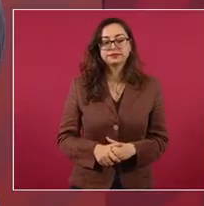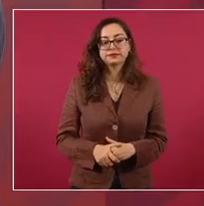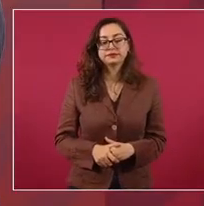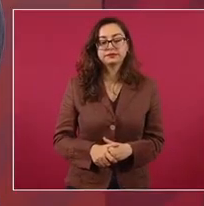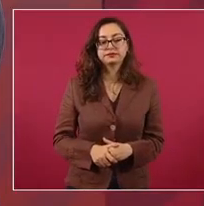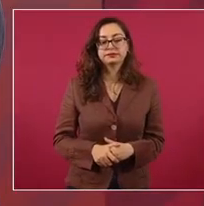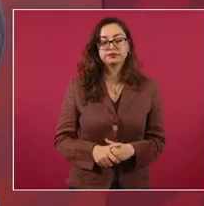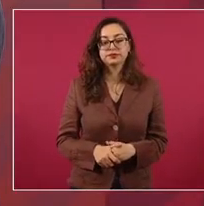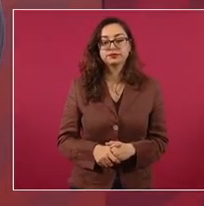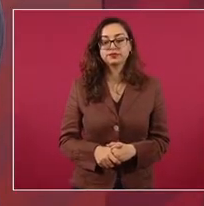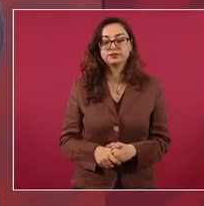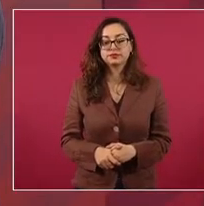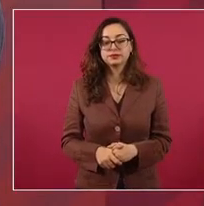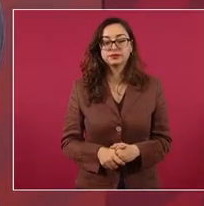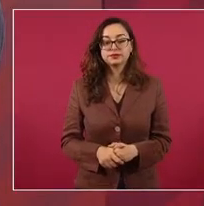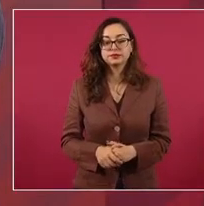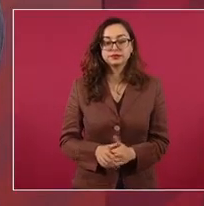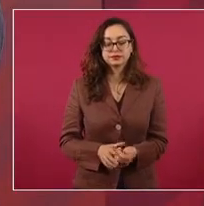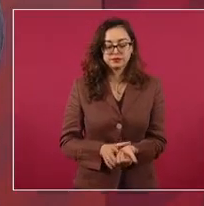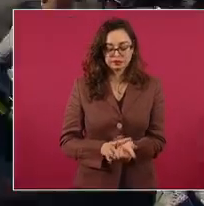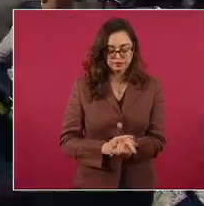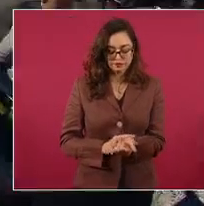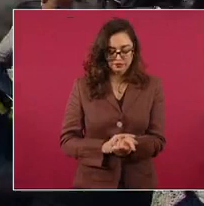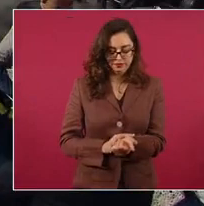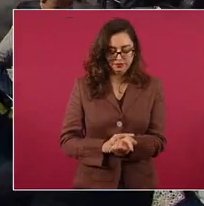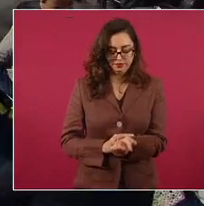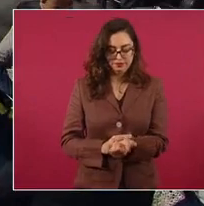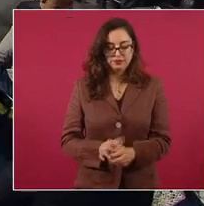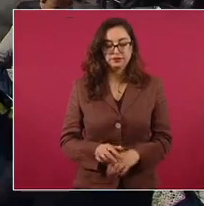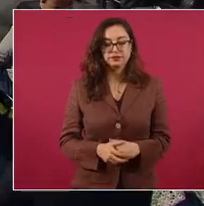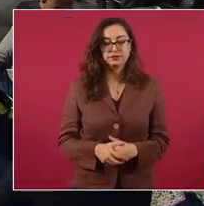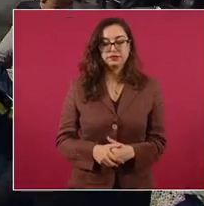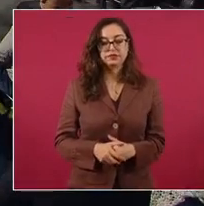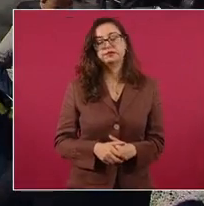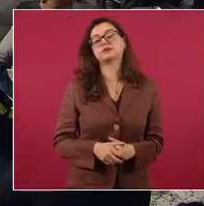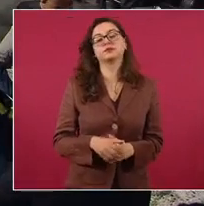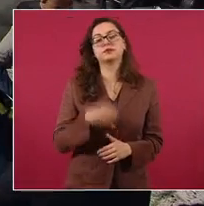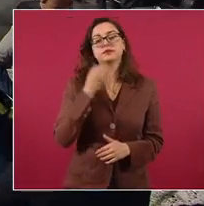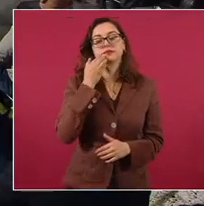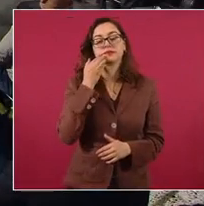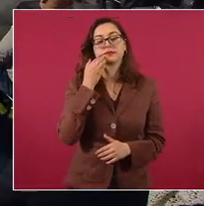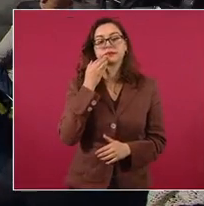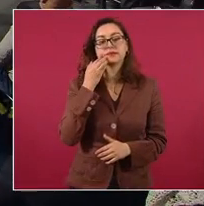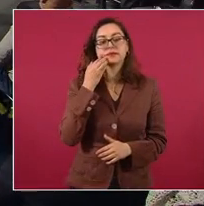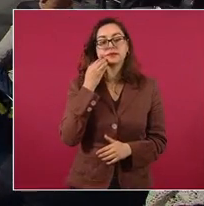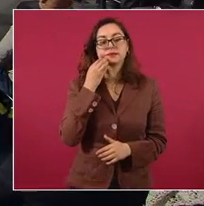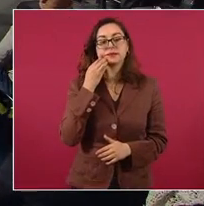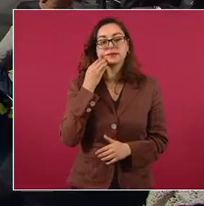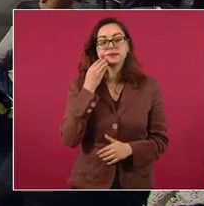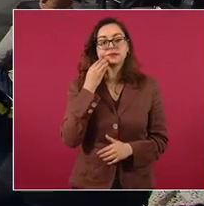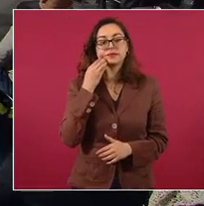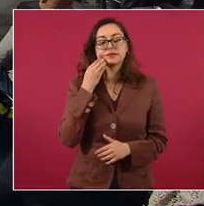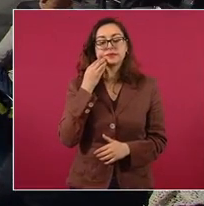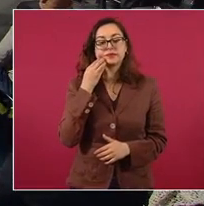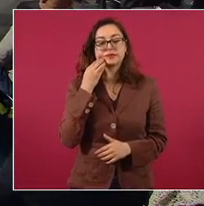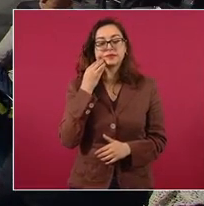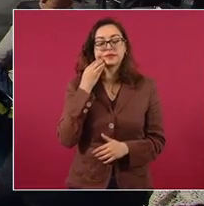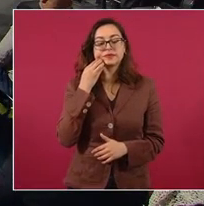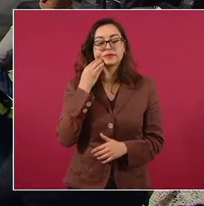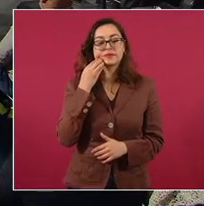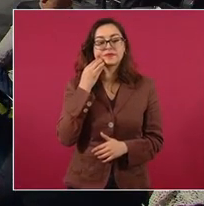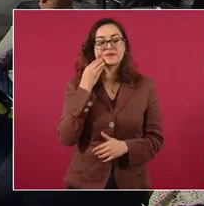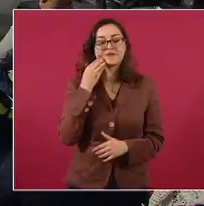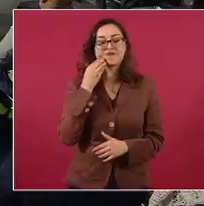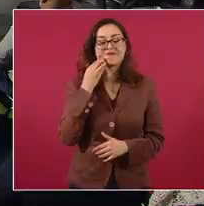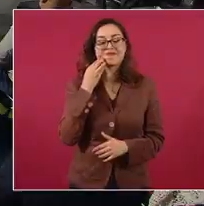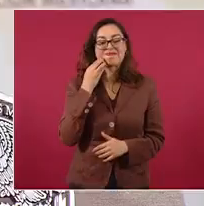En la reunión del sábado en Sinaloa con la CUR, ya que se va a tratar el tema de la planta de fertilizantes. En